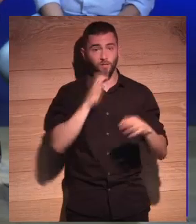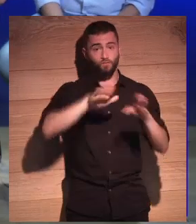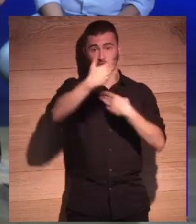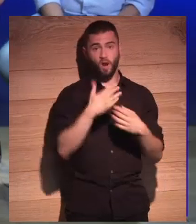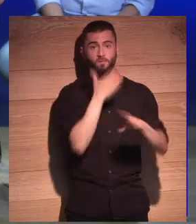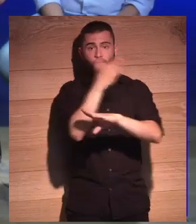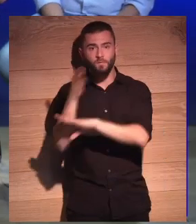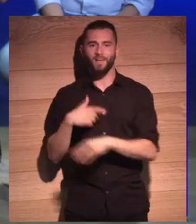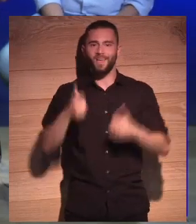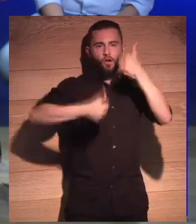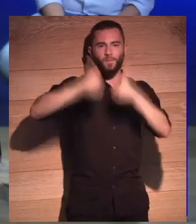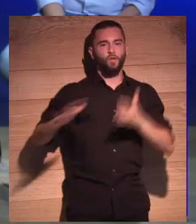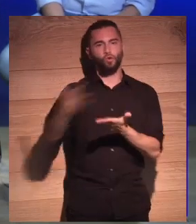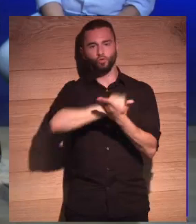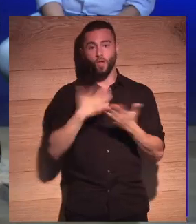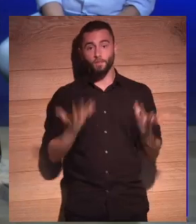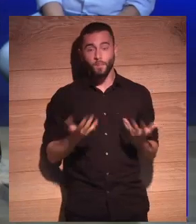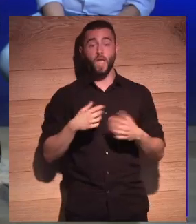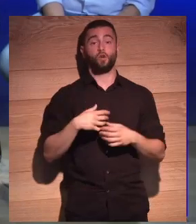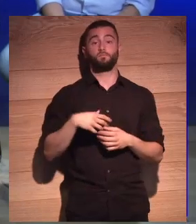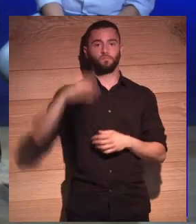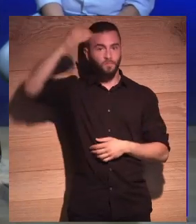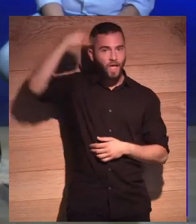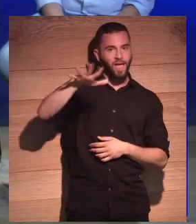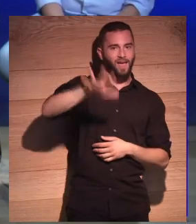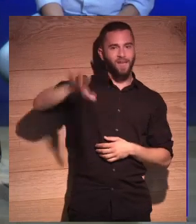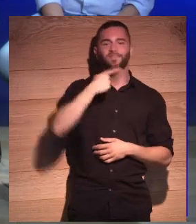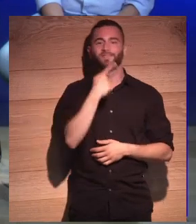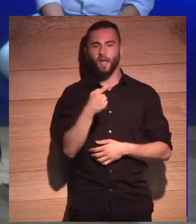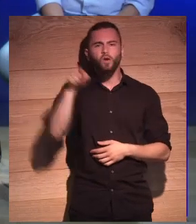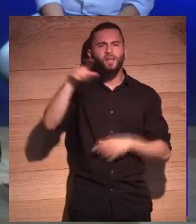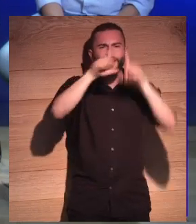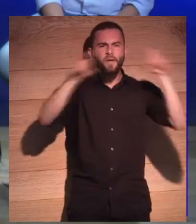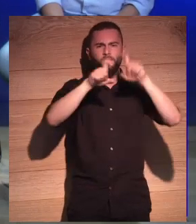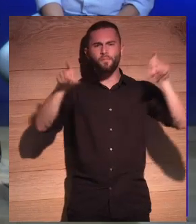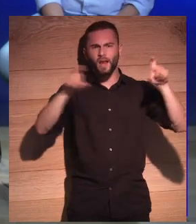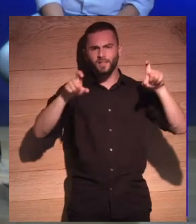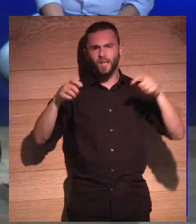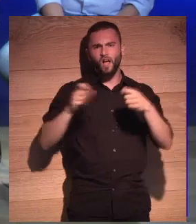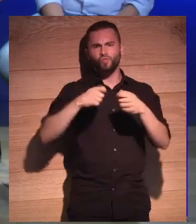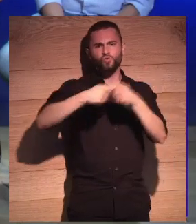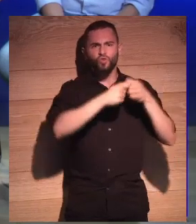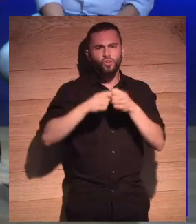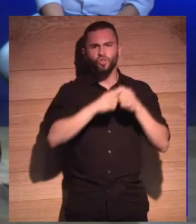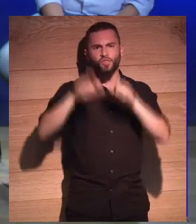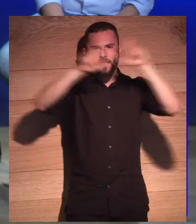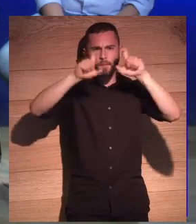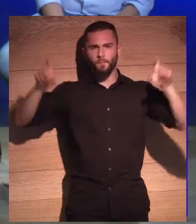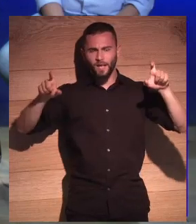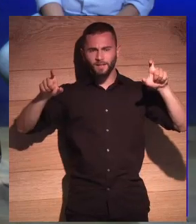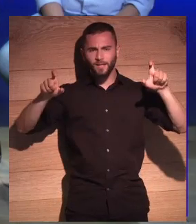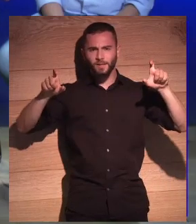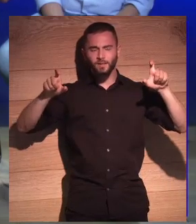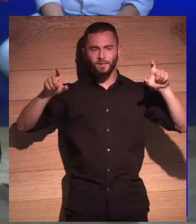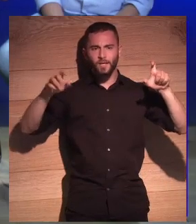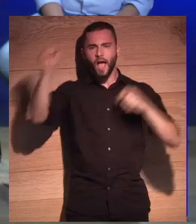compites contra todos. Y sin embargo, en Emiratos dijeron, buf, esta empresa, un consorcio de empresas, ¿vale? Montamos